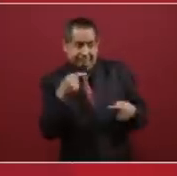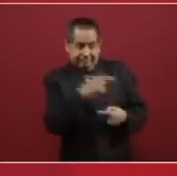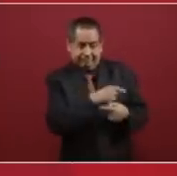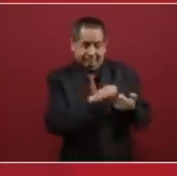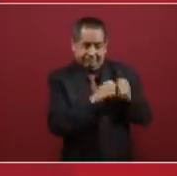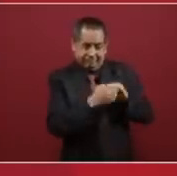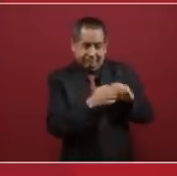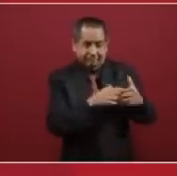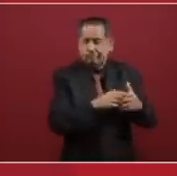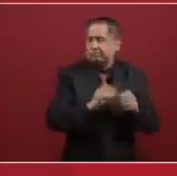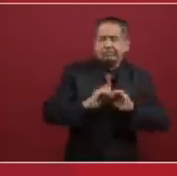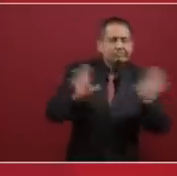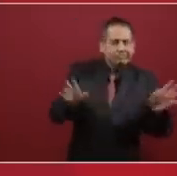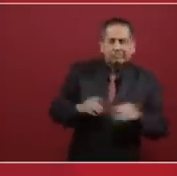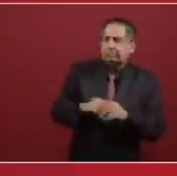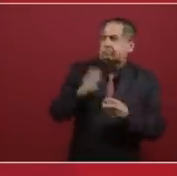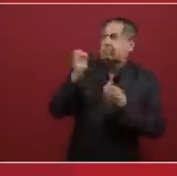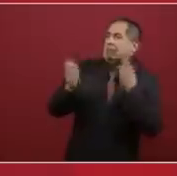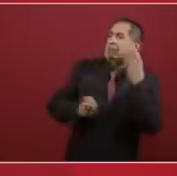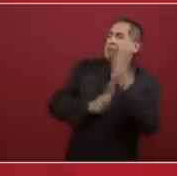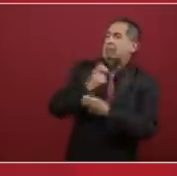hacer